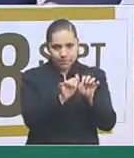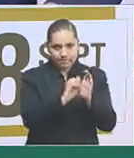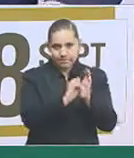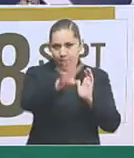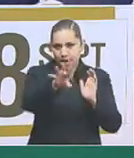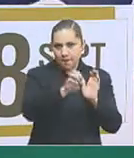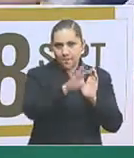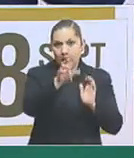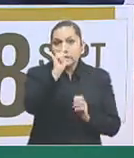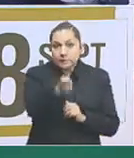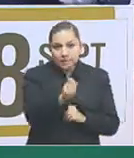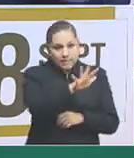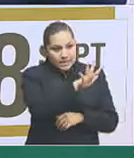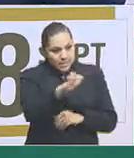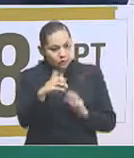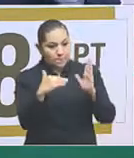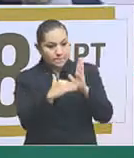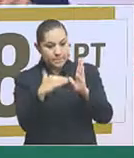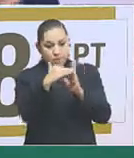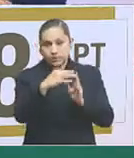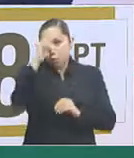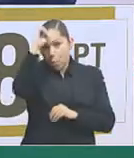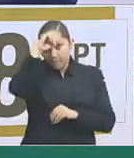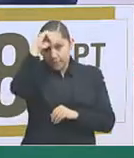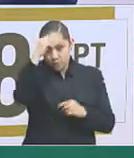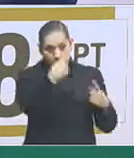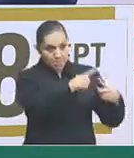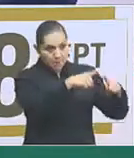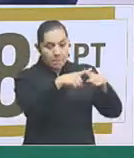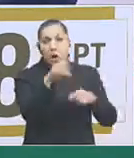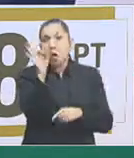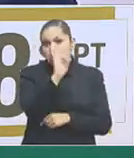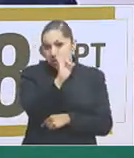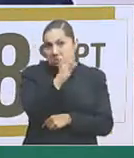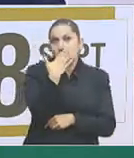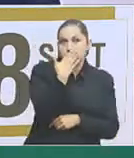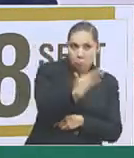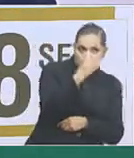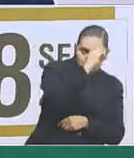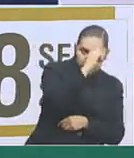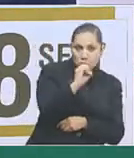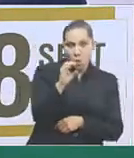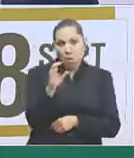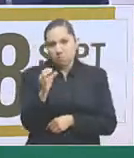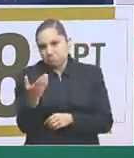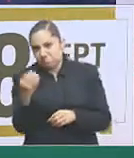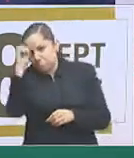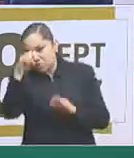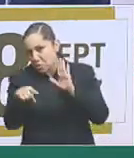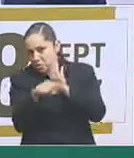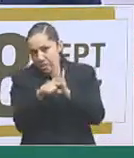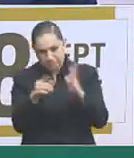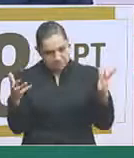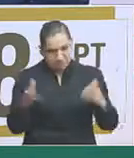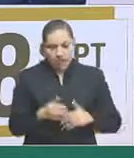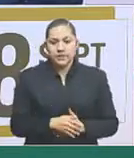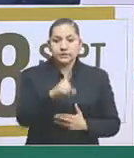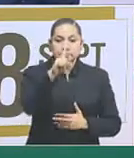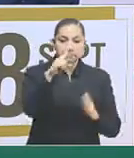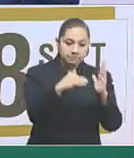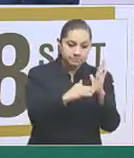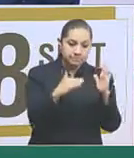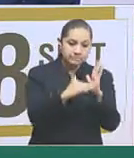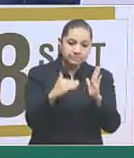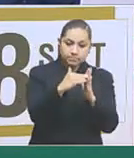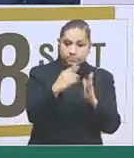opiniones en un sentido o en otro hay mil millones de horas mil millones de horas de